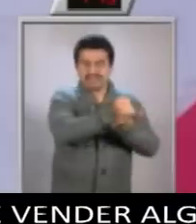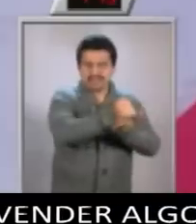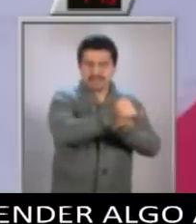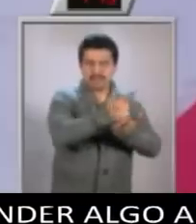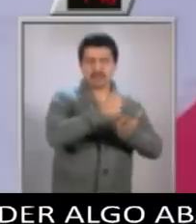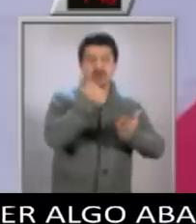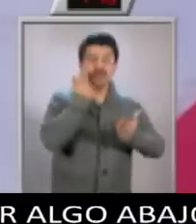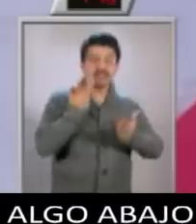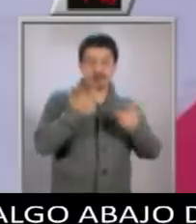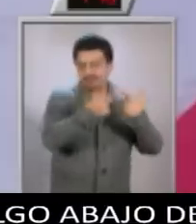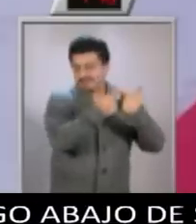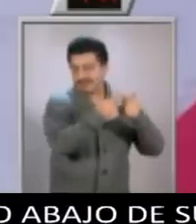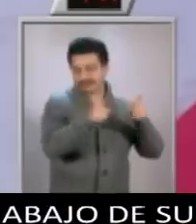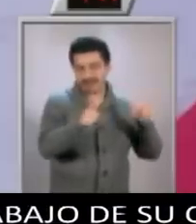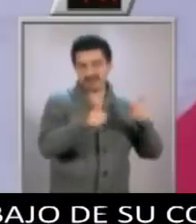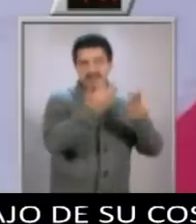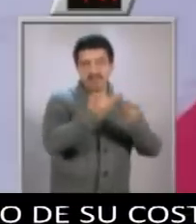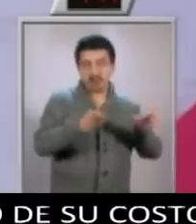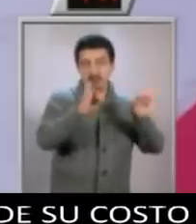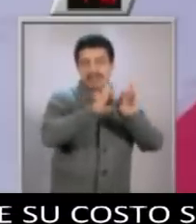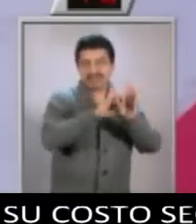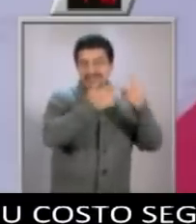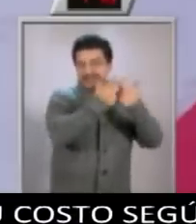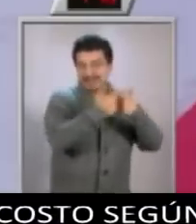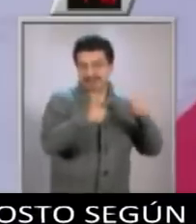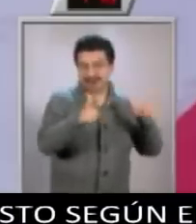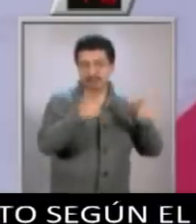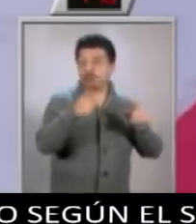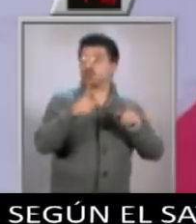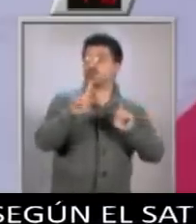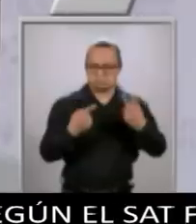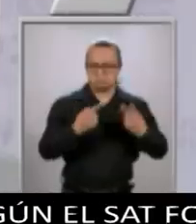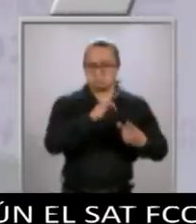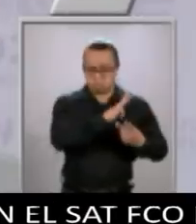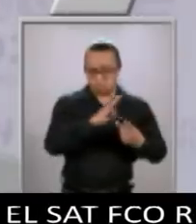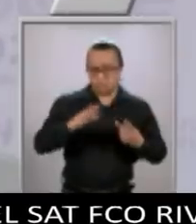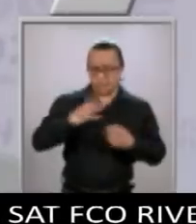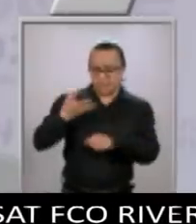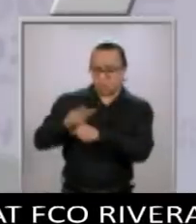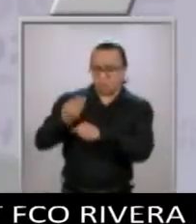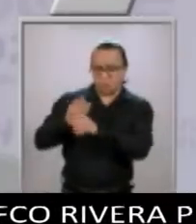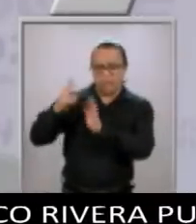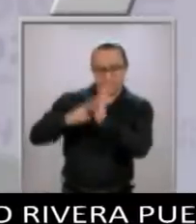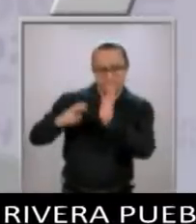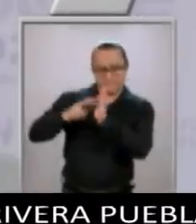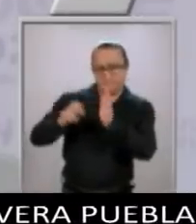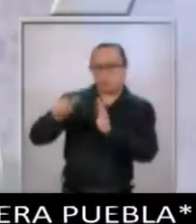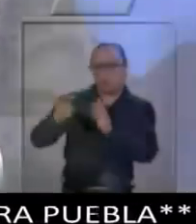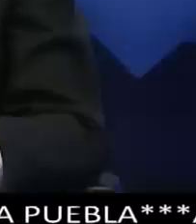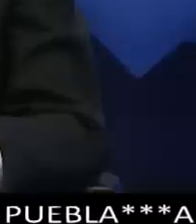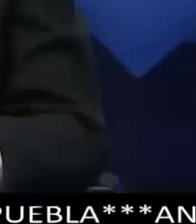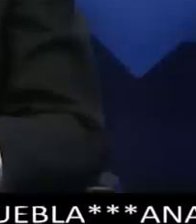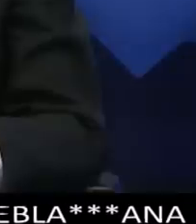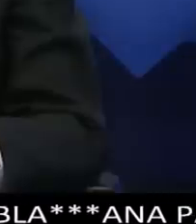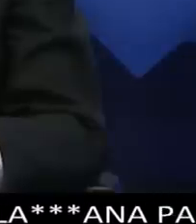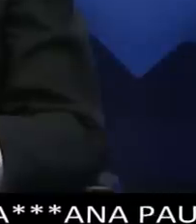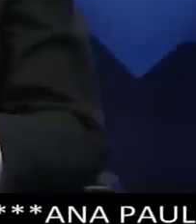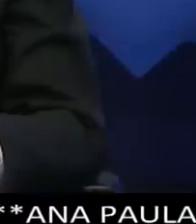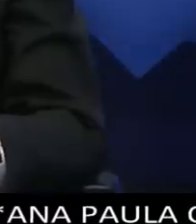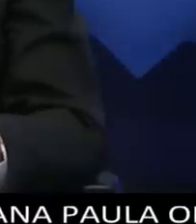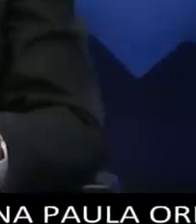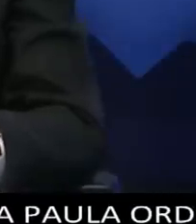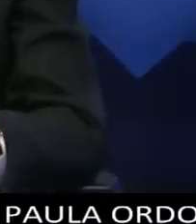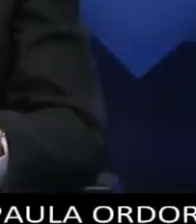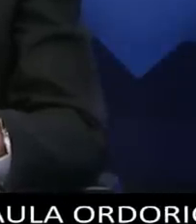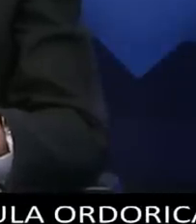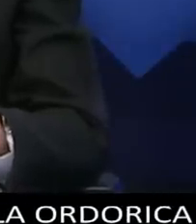ellas y en sus propuestas, pero pues no, desgraciadamente no fue así. Sí, quieren desviar los tiros para que te peguen a ti en